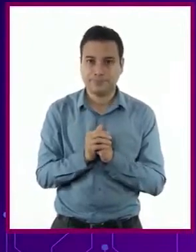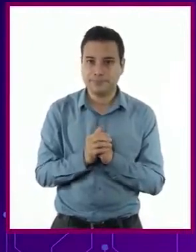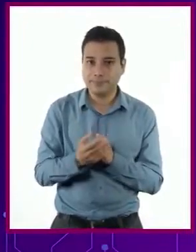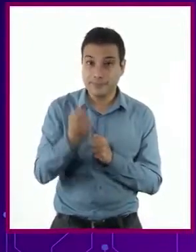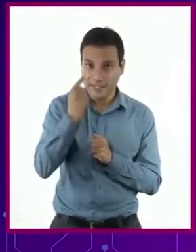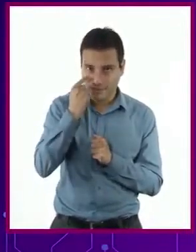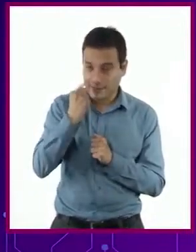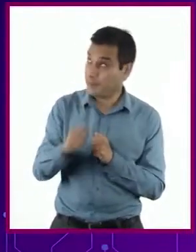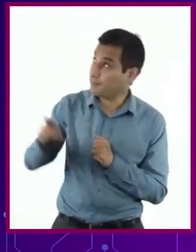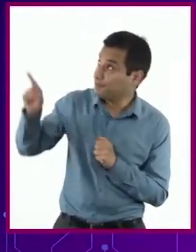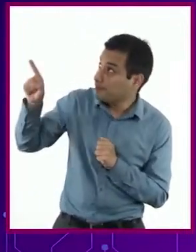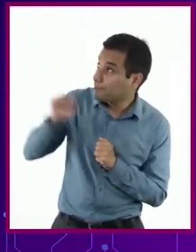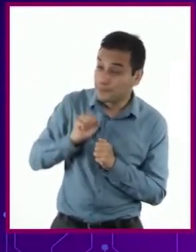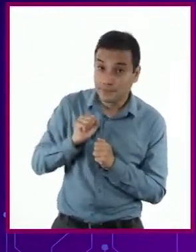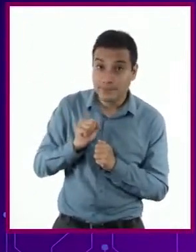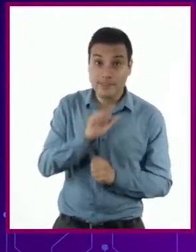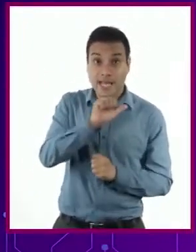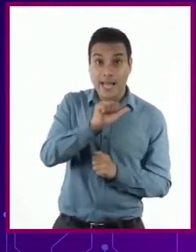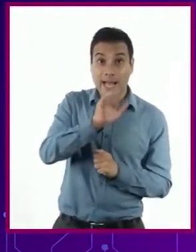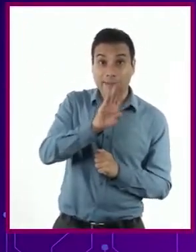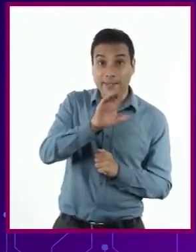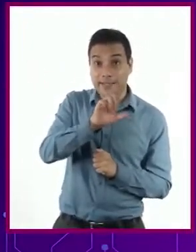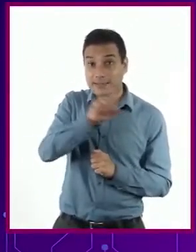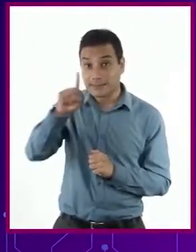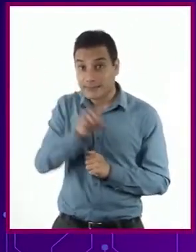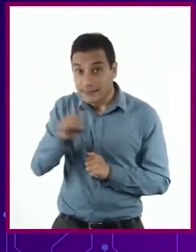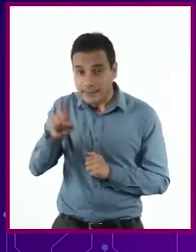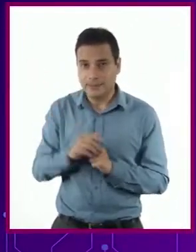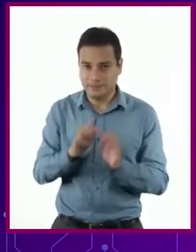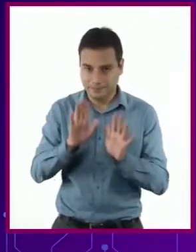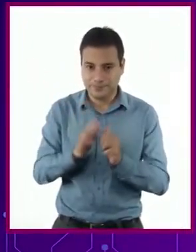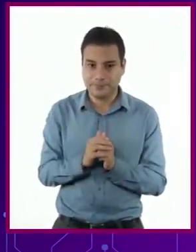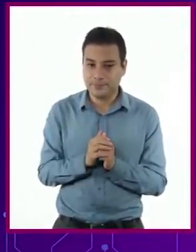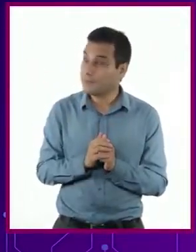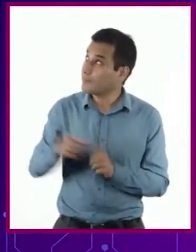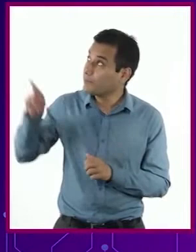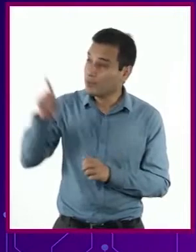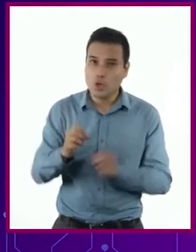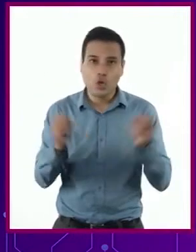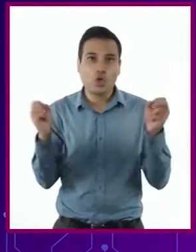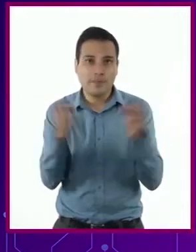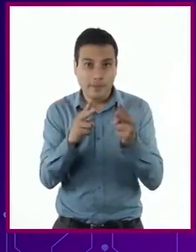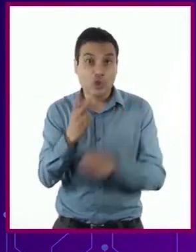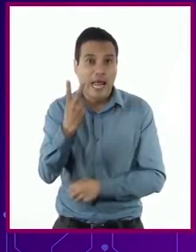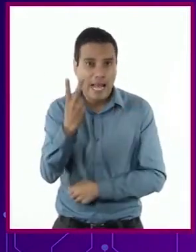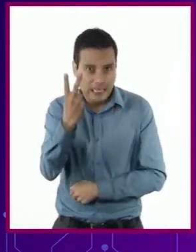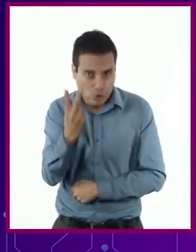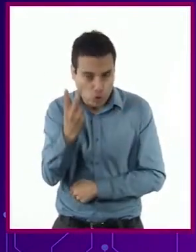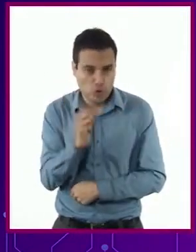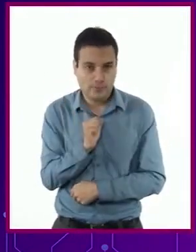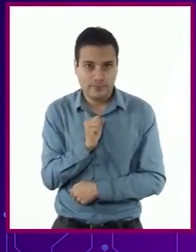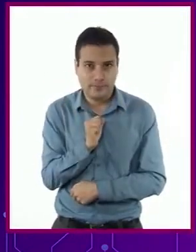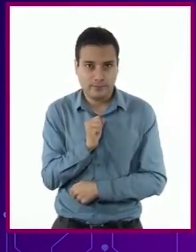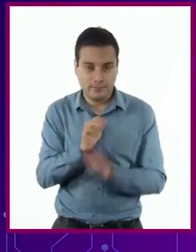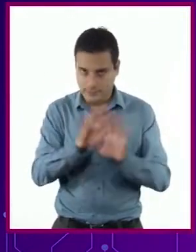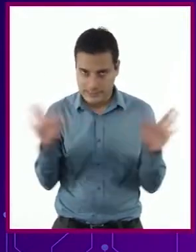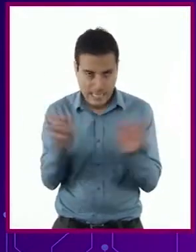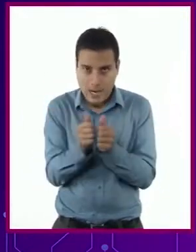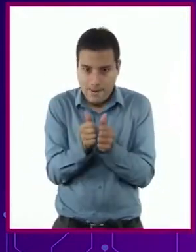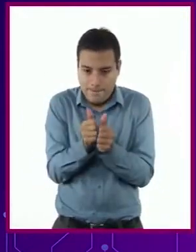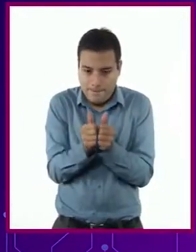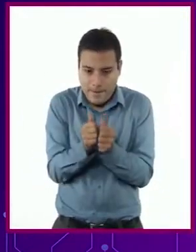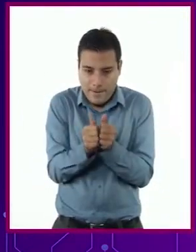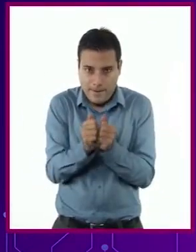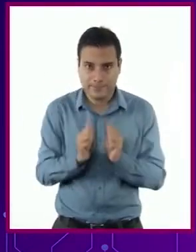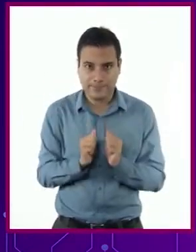el abecedario, se escribe el mensaje "Nos vemos a las 2". Como el código de encriptación es